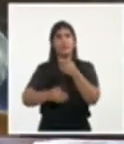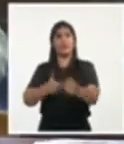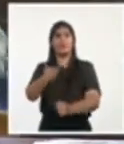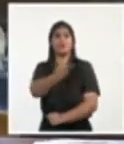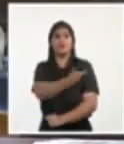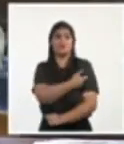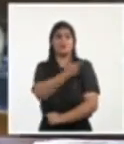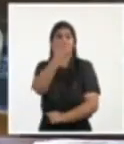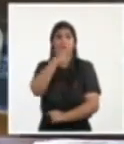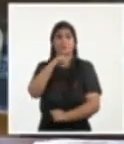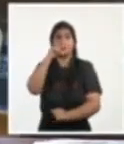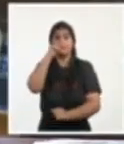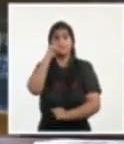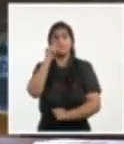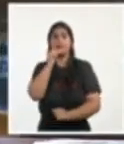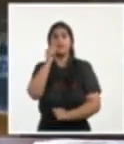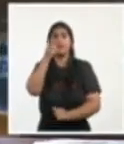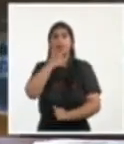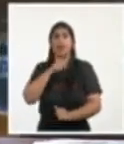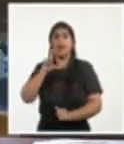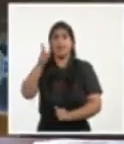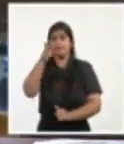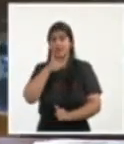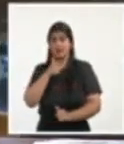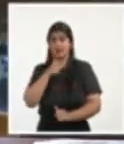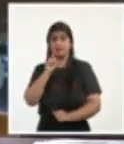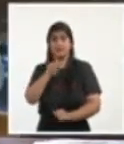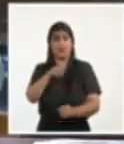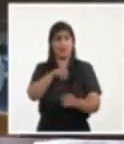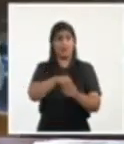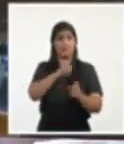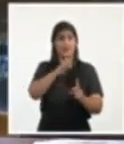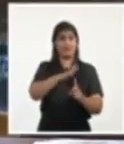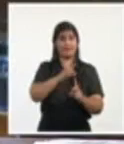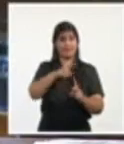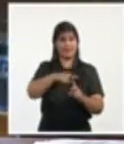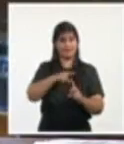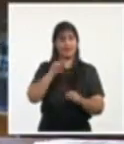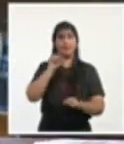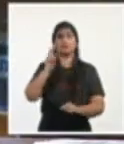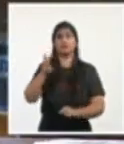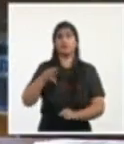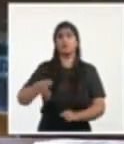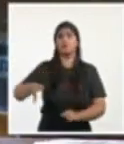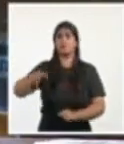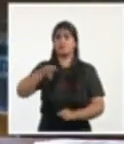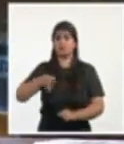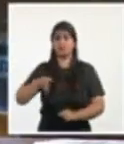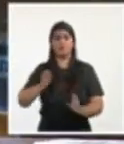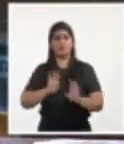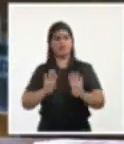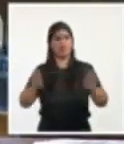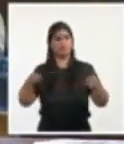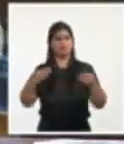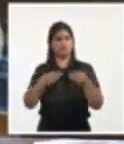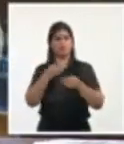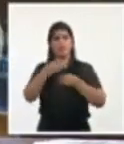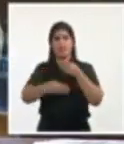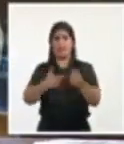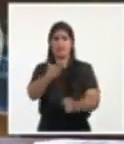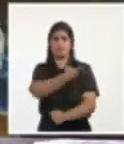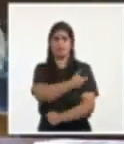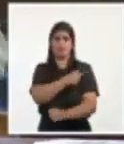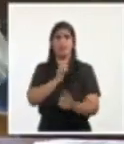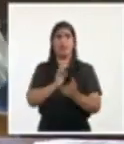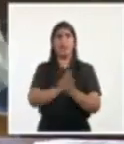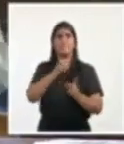Matanzas tiene 3 municipios que concluyen la vacuna esta semana: Matanzas, Cárdenas y Colón, mientras que Limonar y la Ciénaga de Zapata